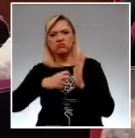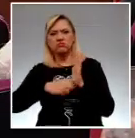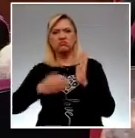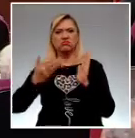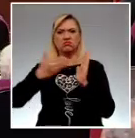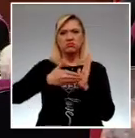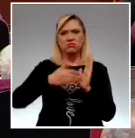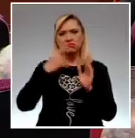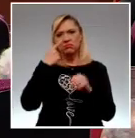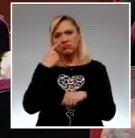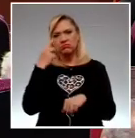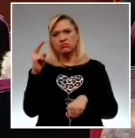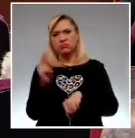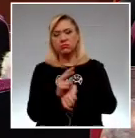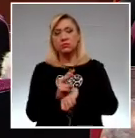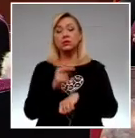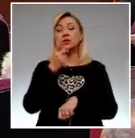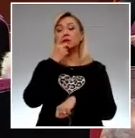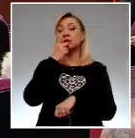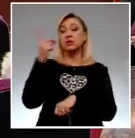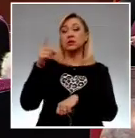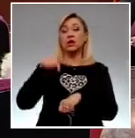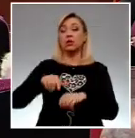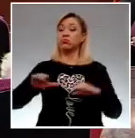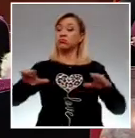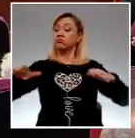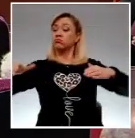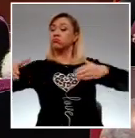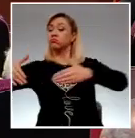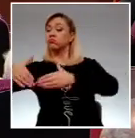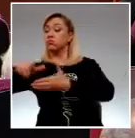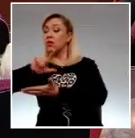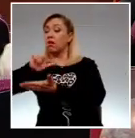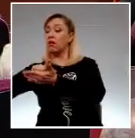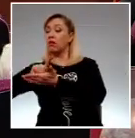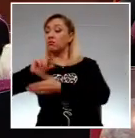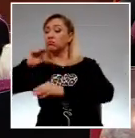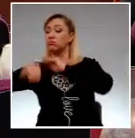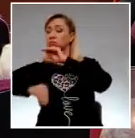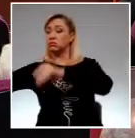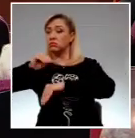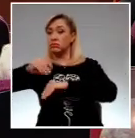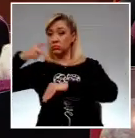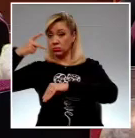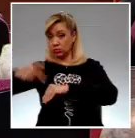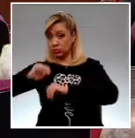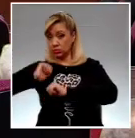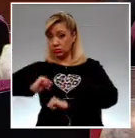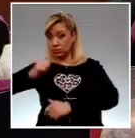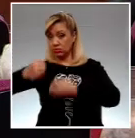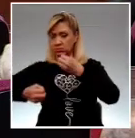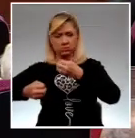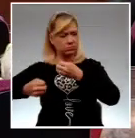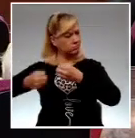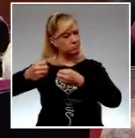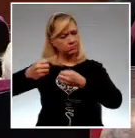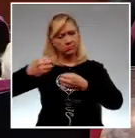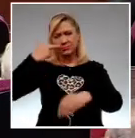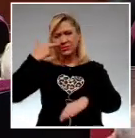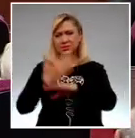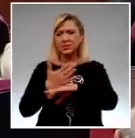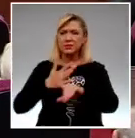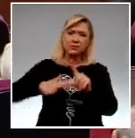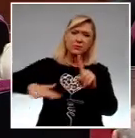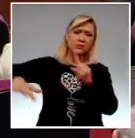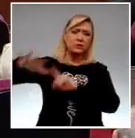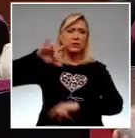justicia no es monopolio del Poder Judicial, sino una responsabilidad de Estado. Esto al rendir el informe anual de labores del